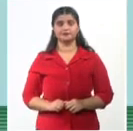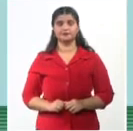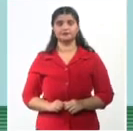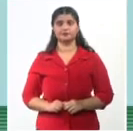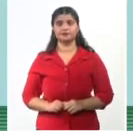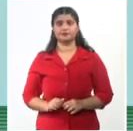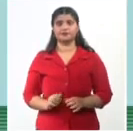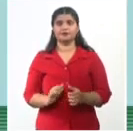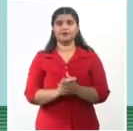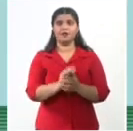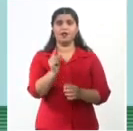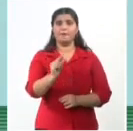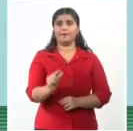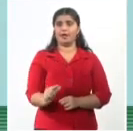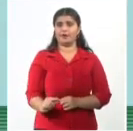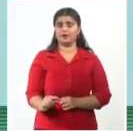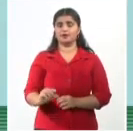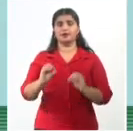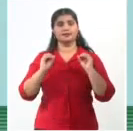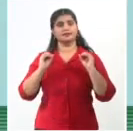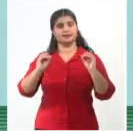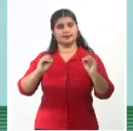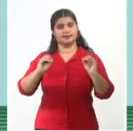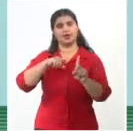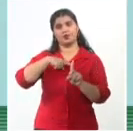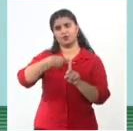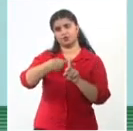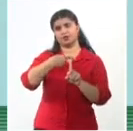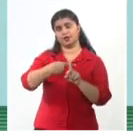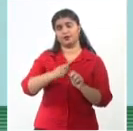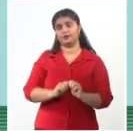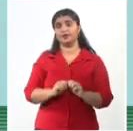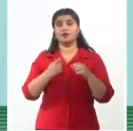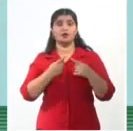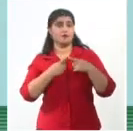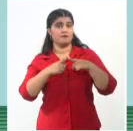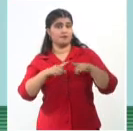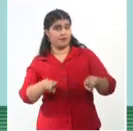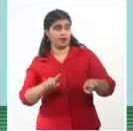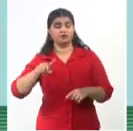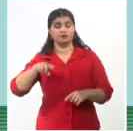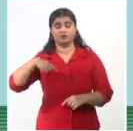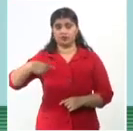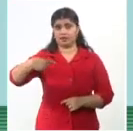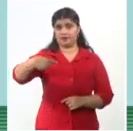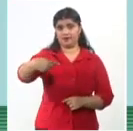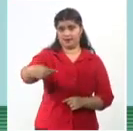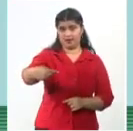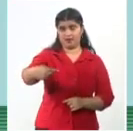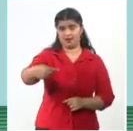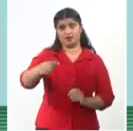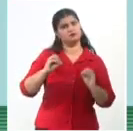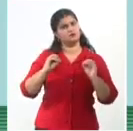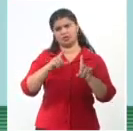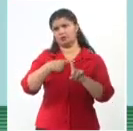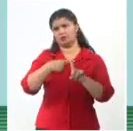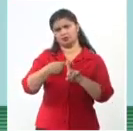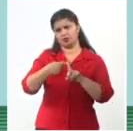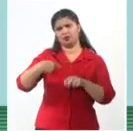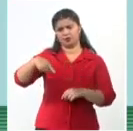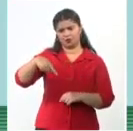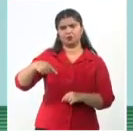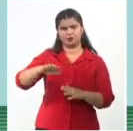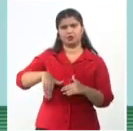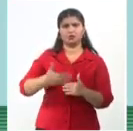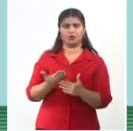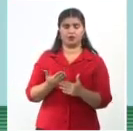que no diagnosticó casos en el día de ayer, pero ha tenido varios días que no han diagnosticado casos. Matanzas con